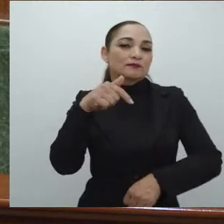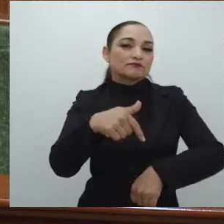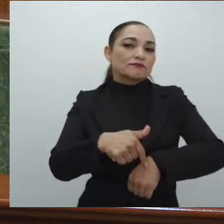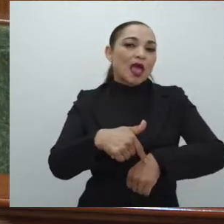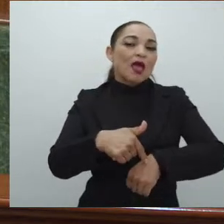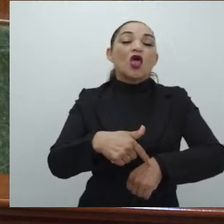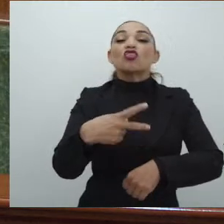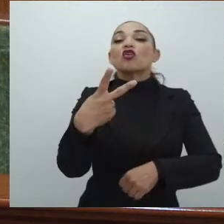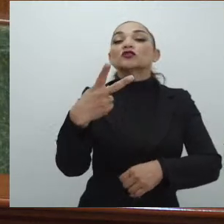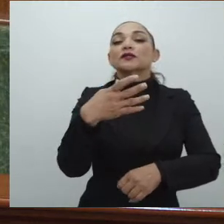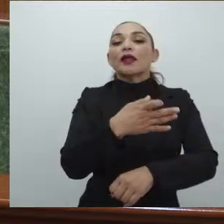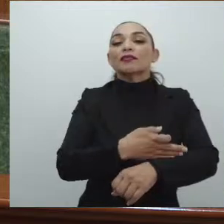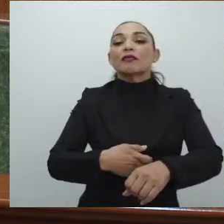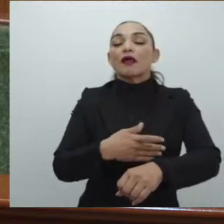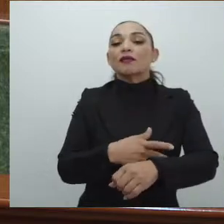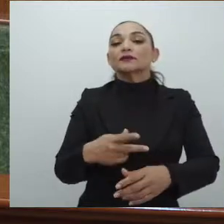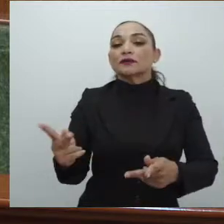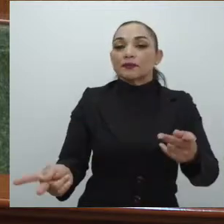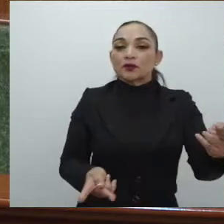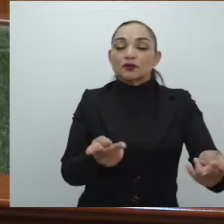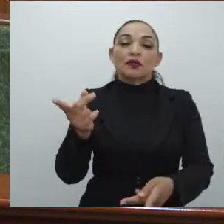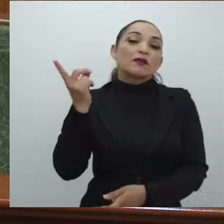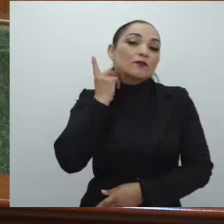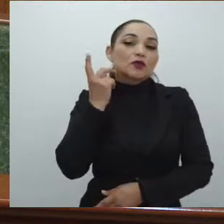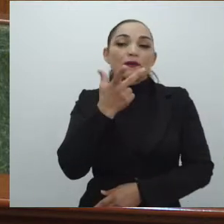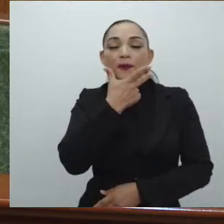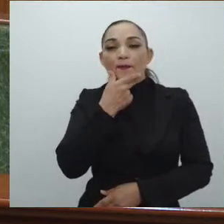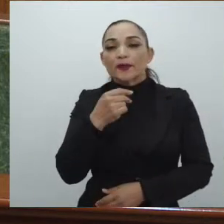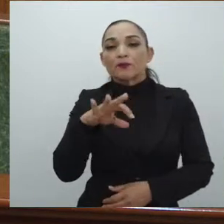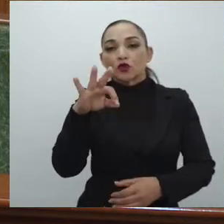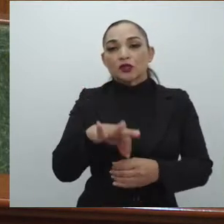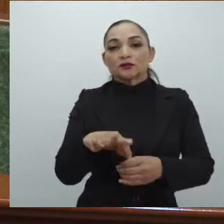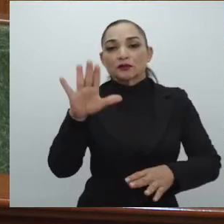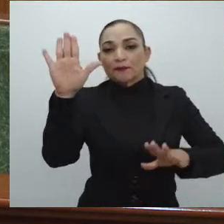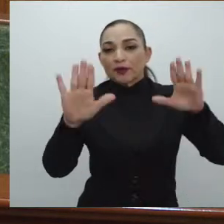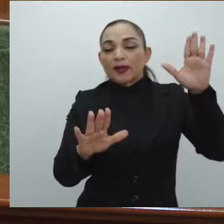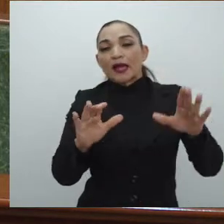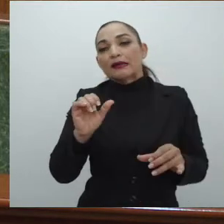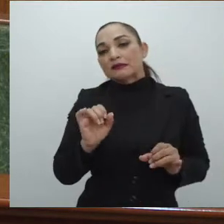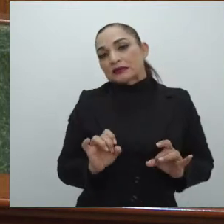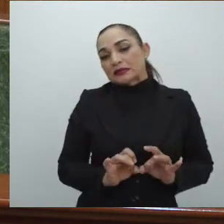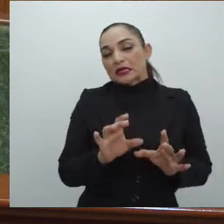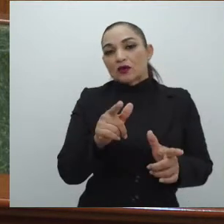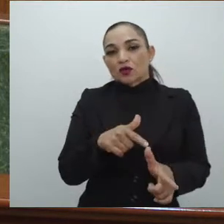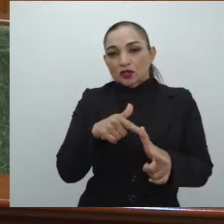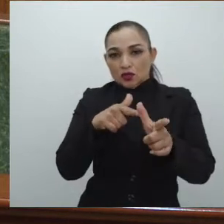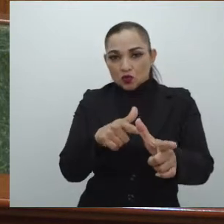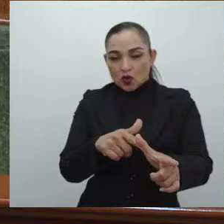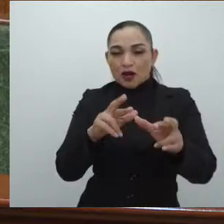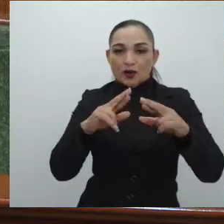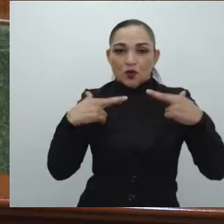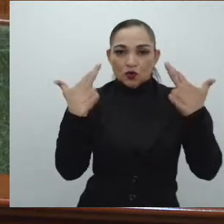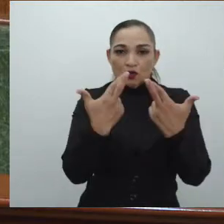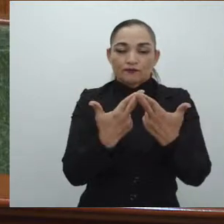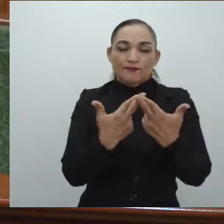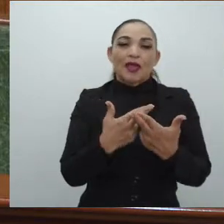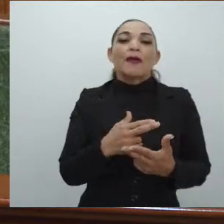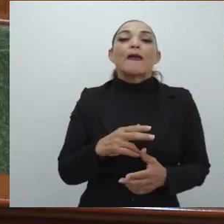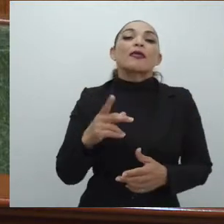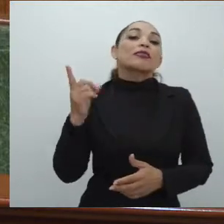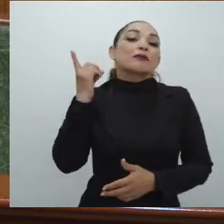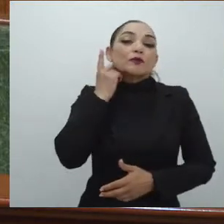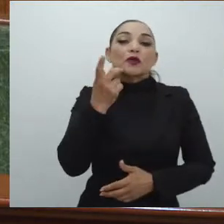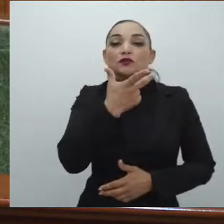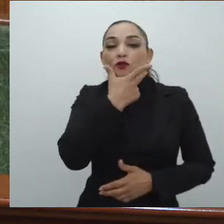los ciudadanos, diputados y diputadas, en votación económica, si se continúa con la sesión. Los que estén por la afirmativa, sírvanse